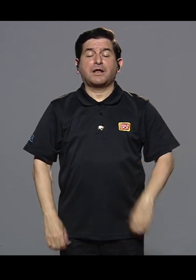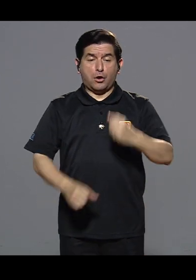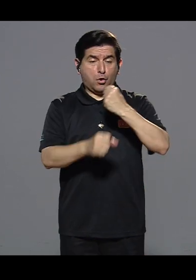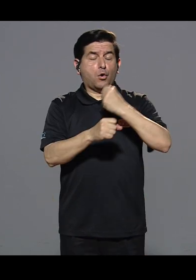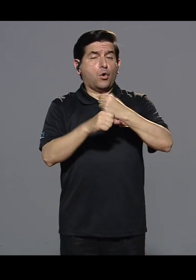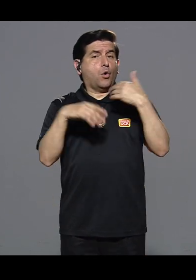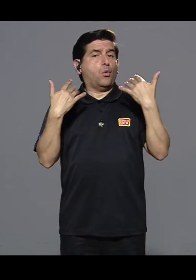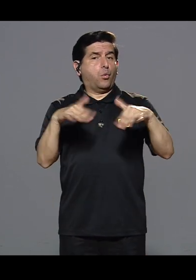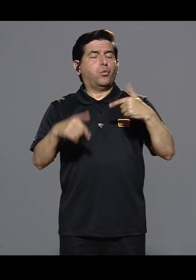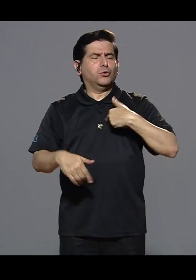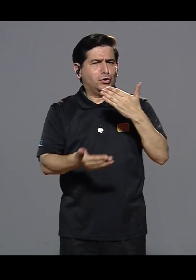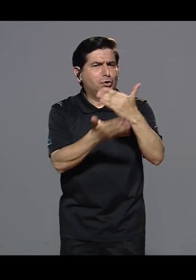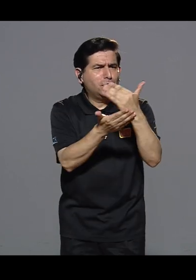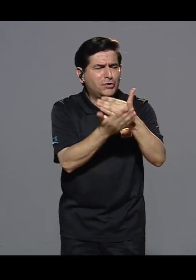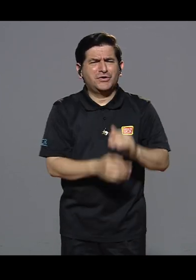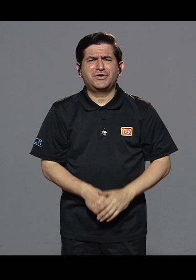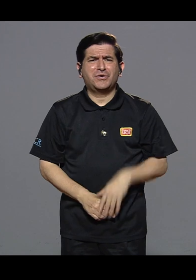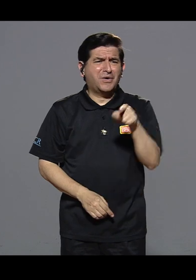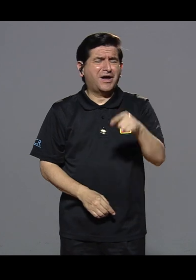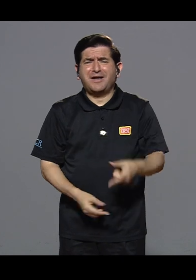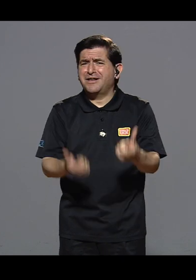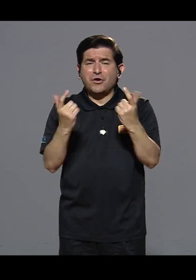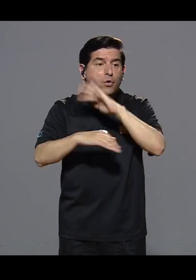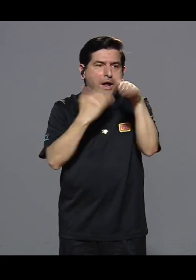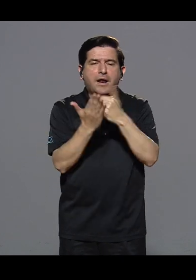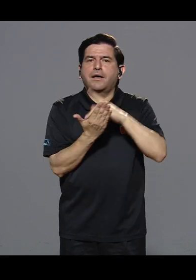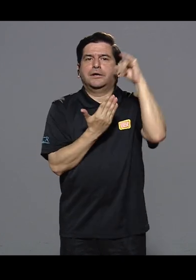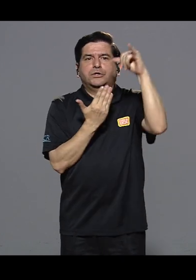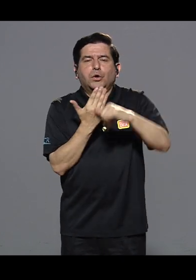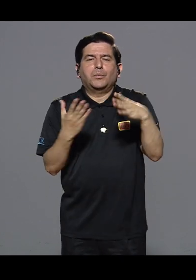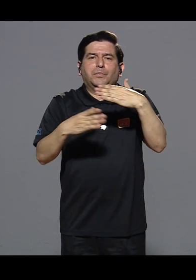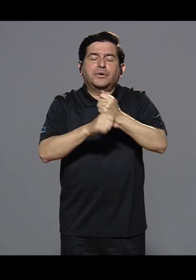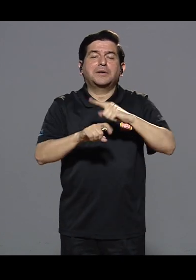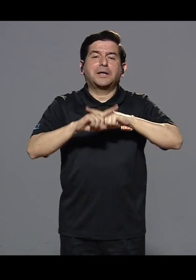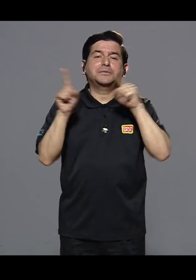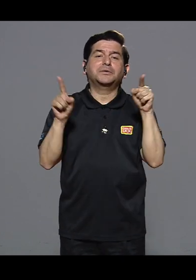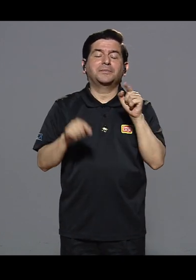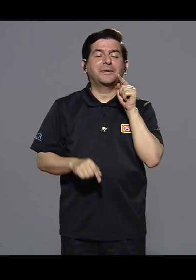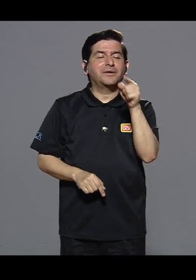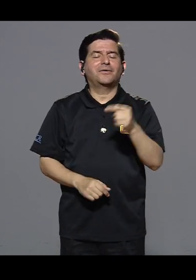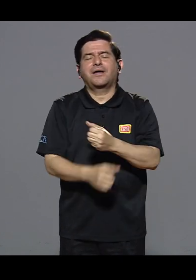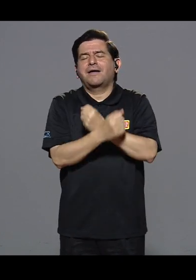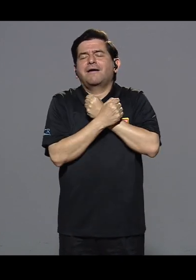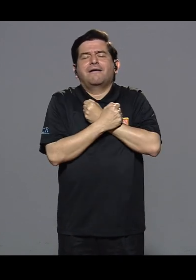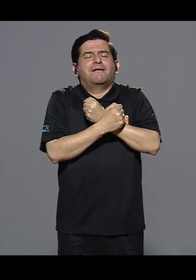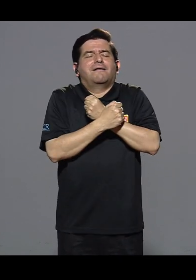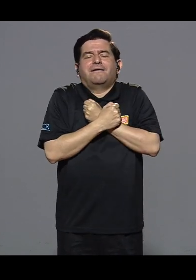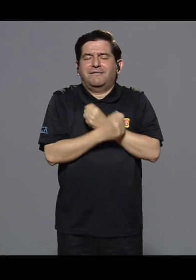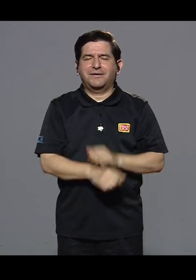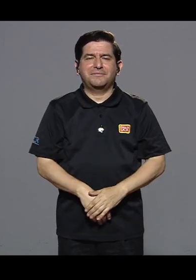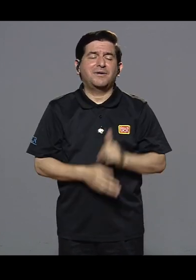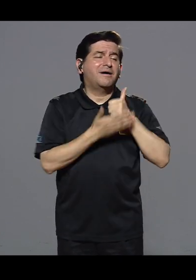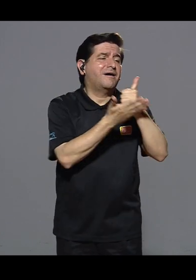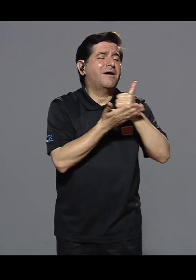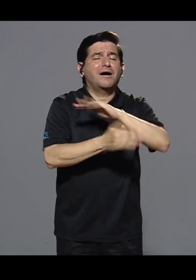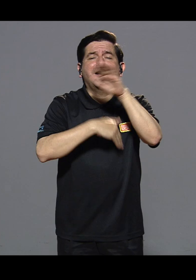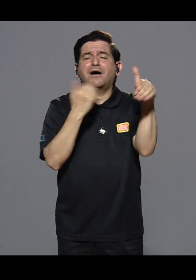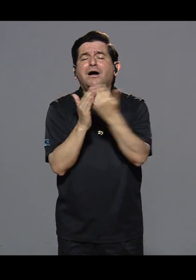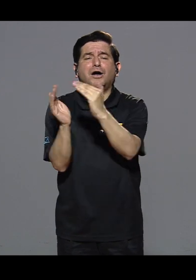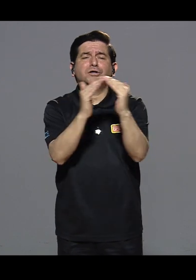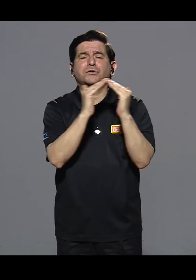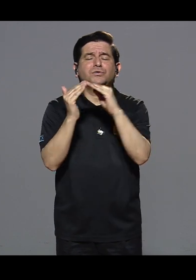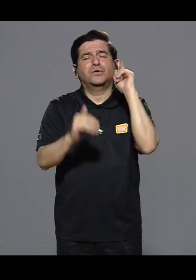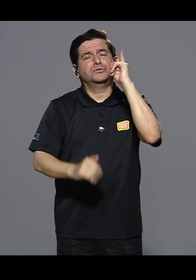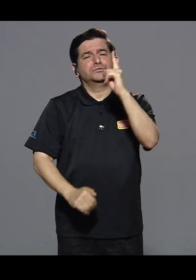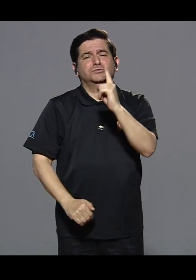Trabaja mucho y yo lo molesto porque le digo que no gana con todos los proyectos que él hace, pero él ama hacer eso para ayudar a toda la